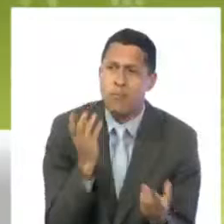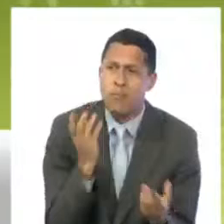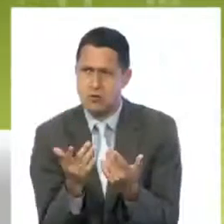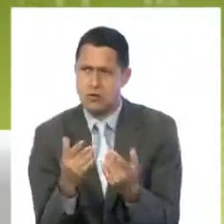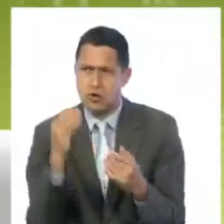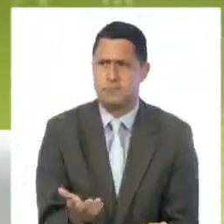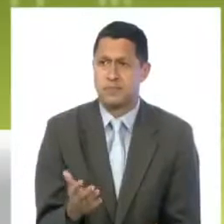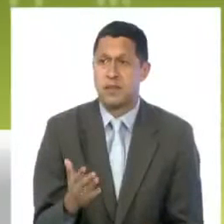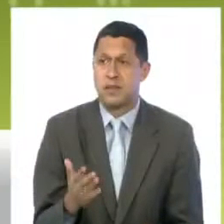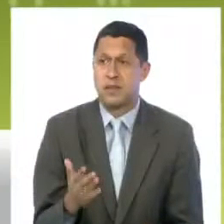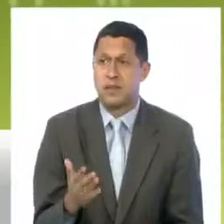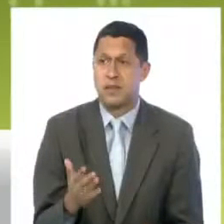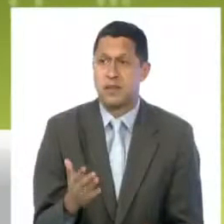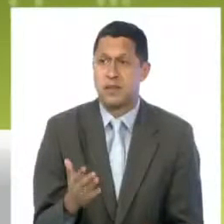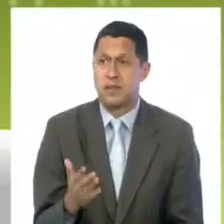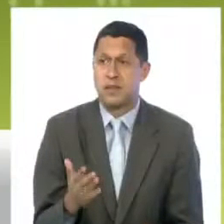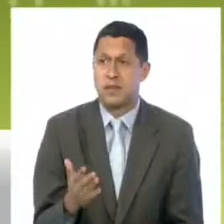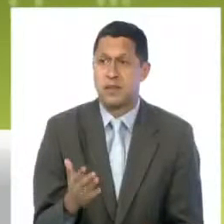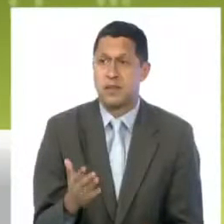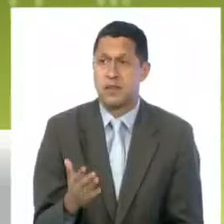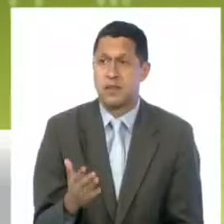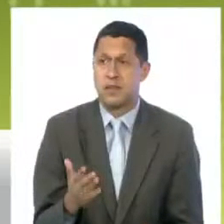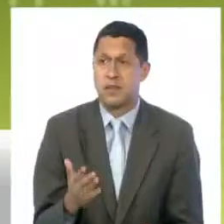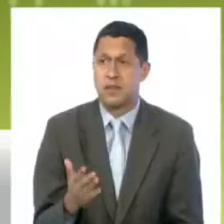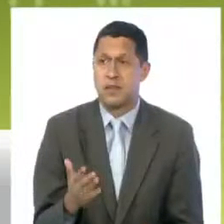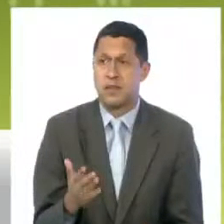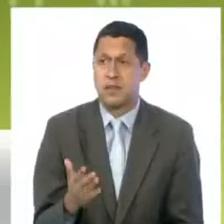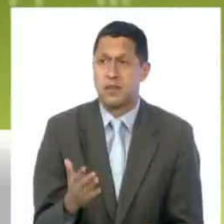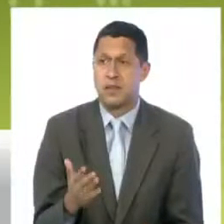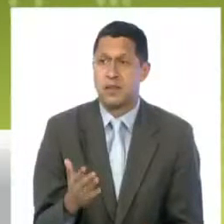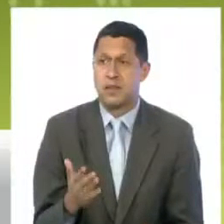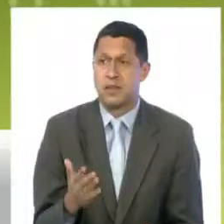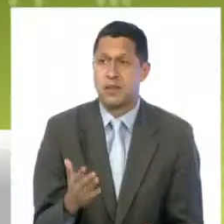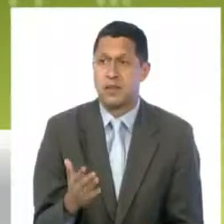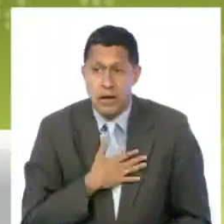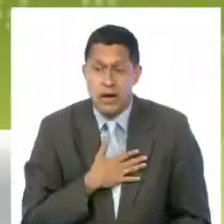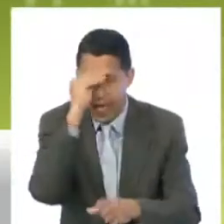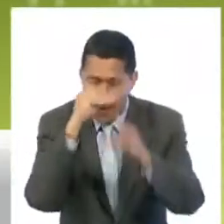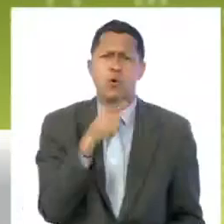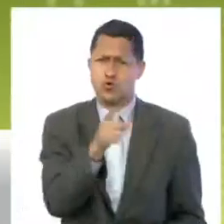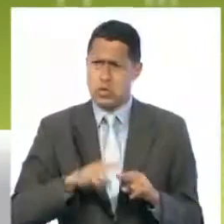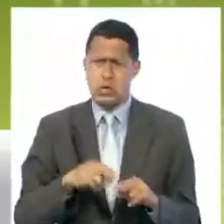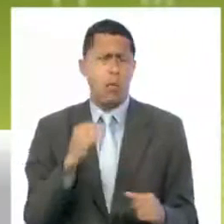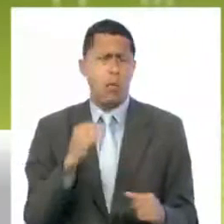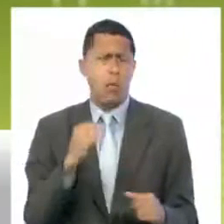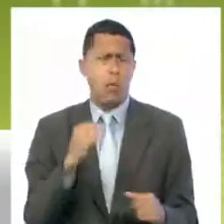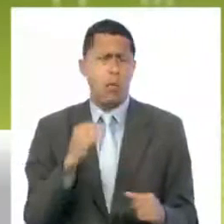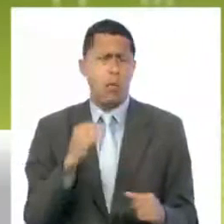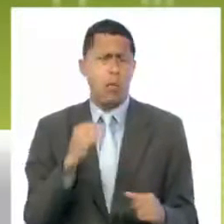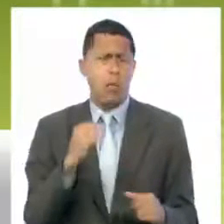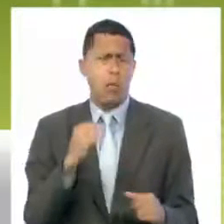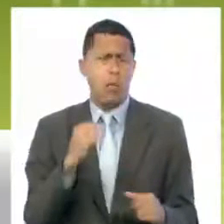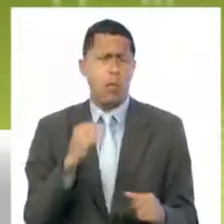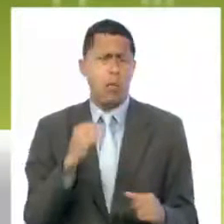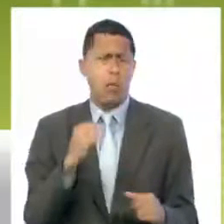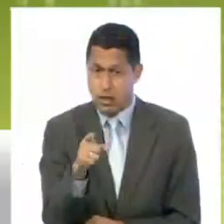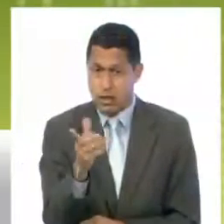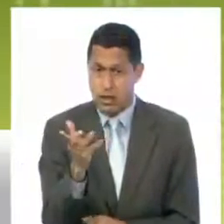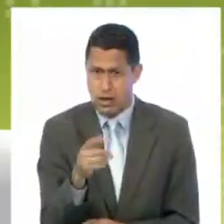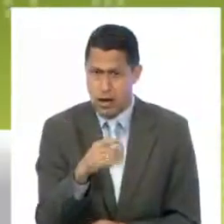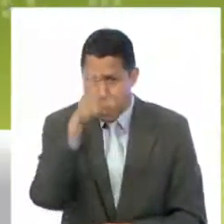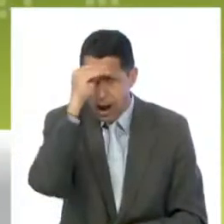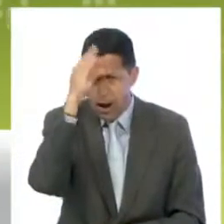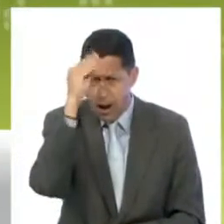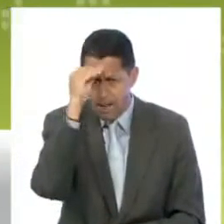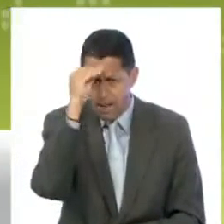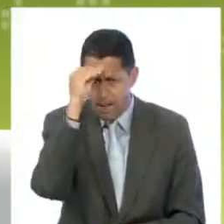inatento o déficit de atención. Una vez que tengamos el diagnóstico, tenemos que trabajar qué es lo que el niño tiene. Si es inatento o